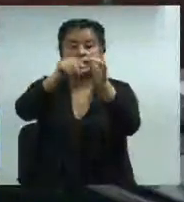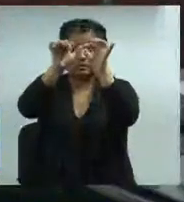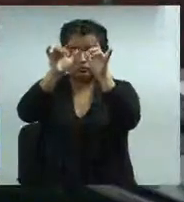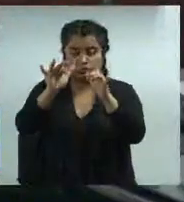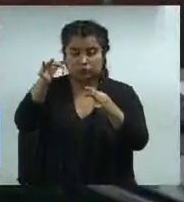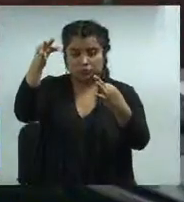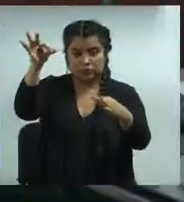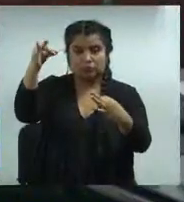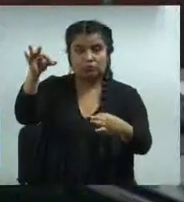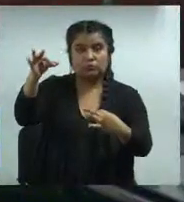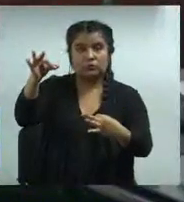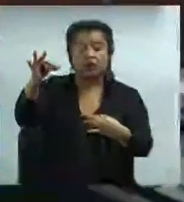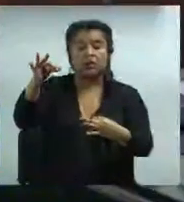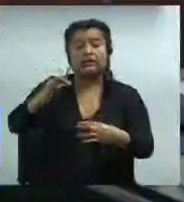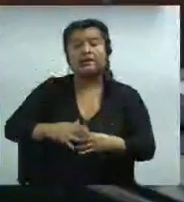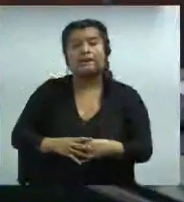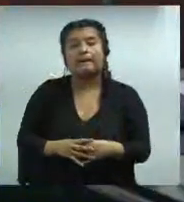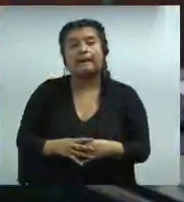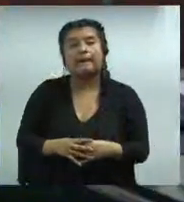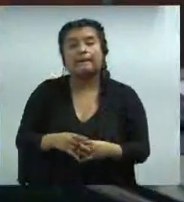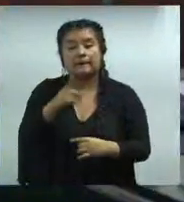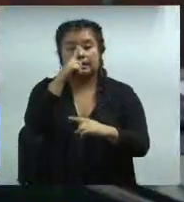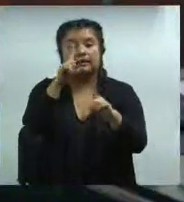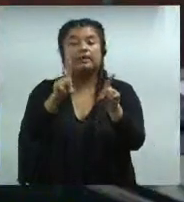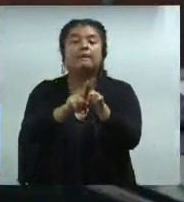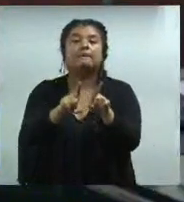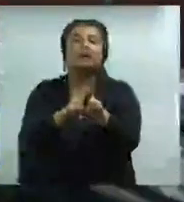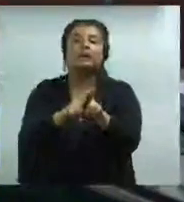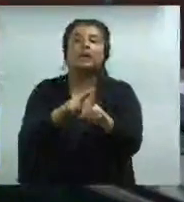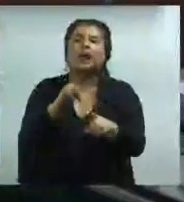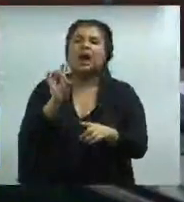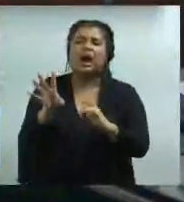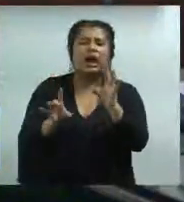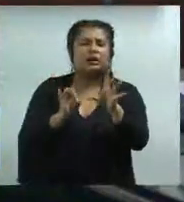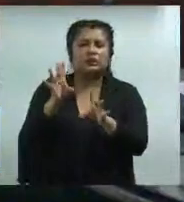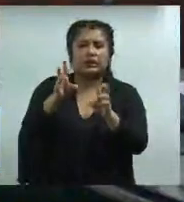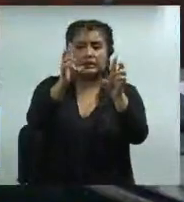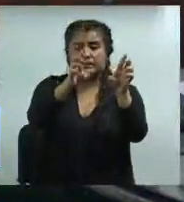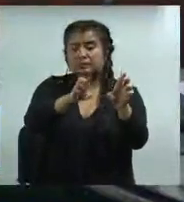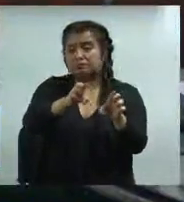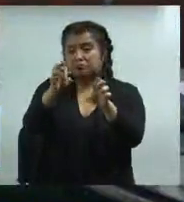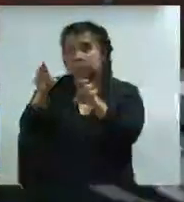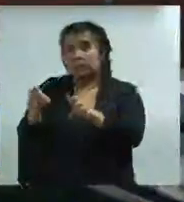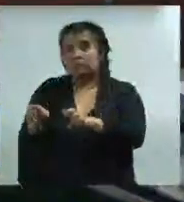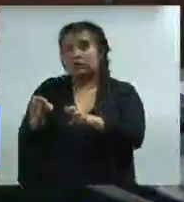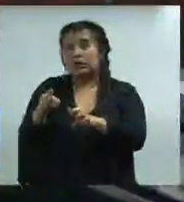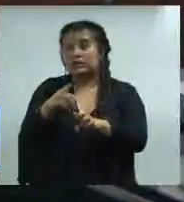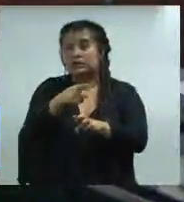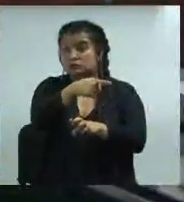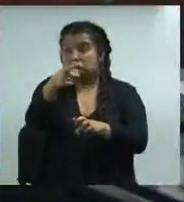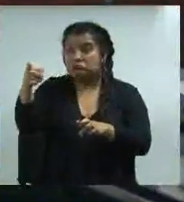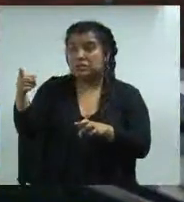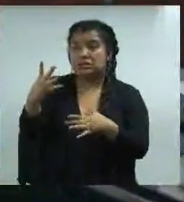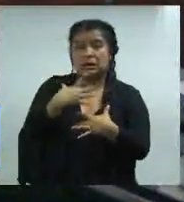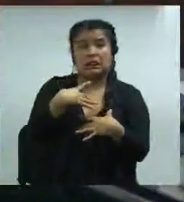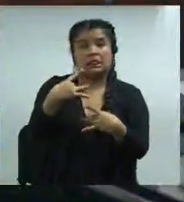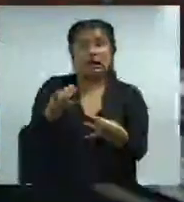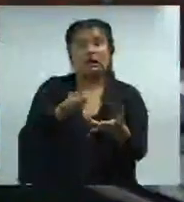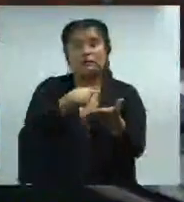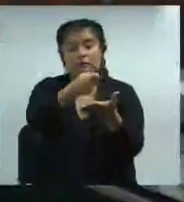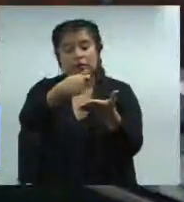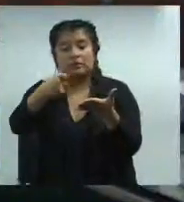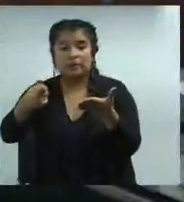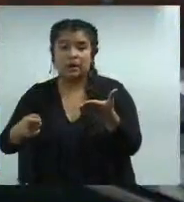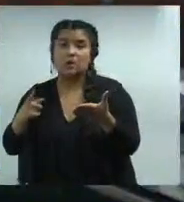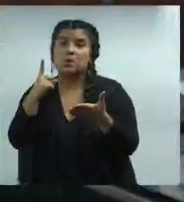estamos nosotros redactando y que algunos, pues, que estén interesados en que poder firmarla